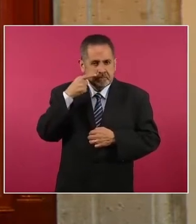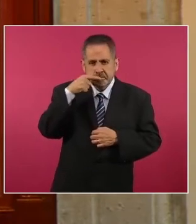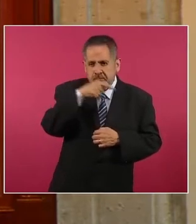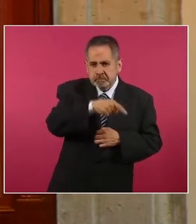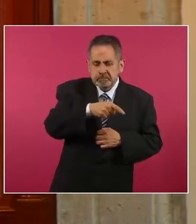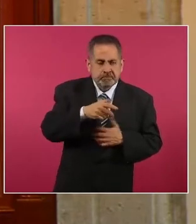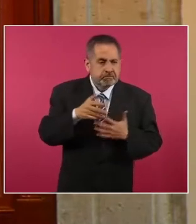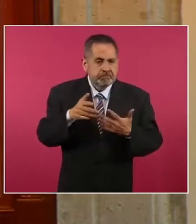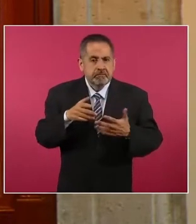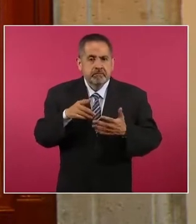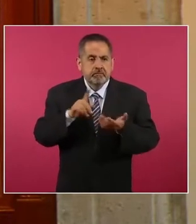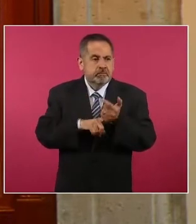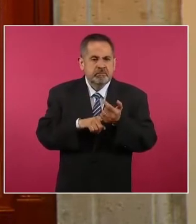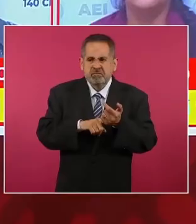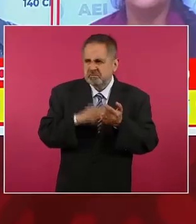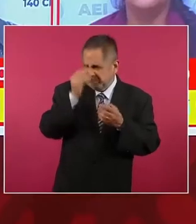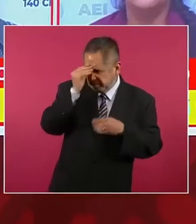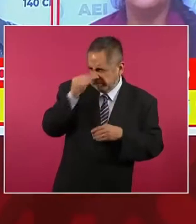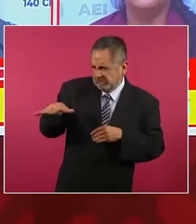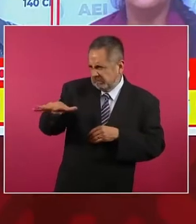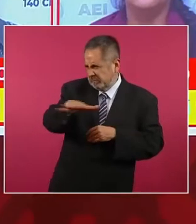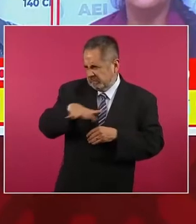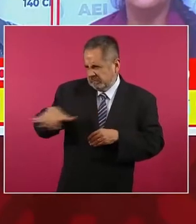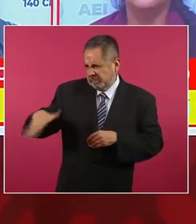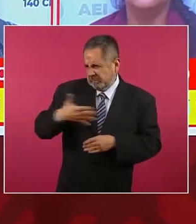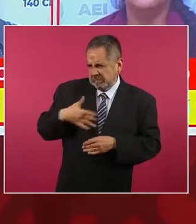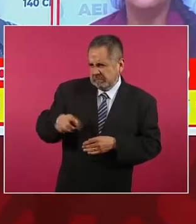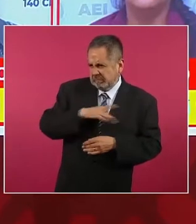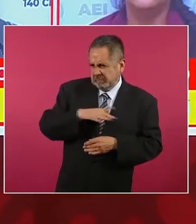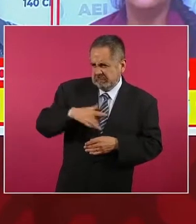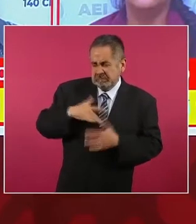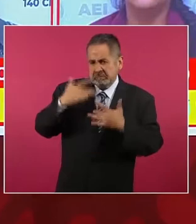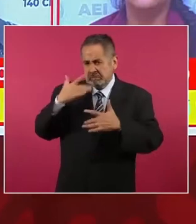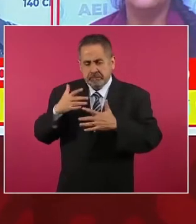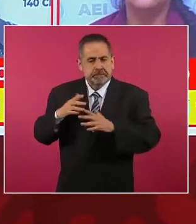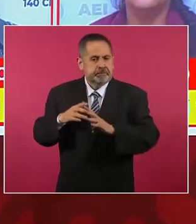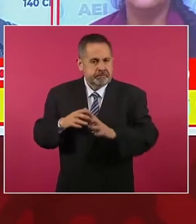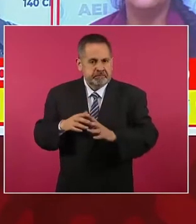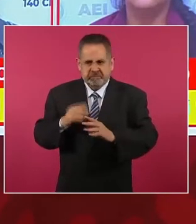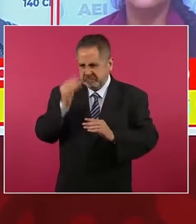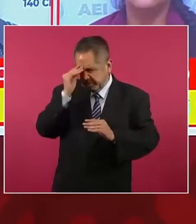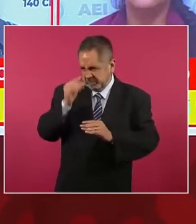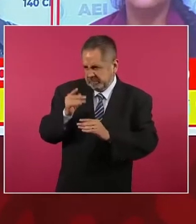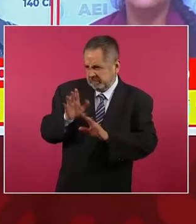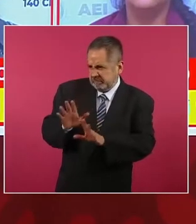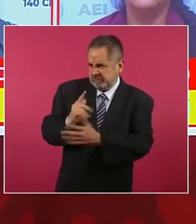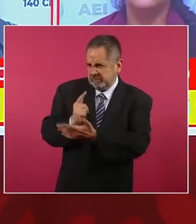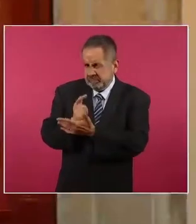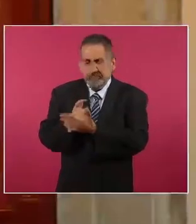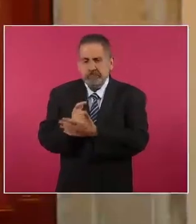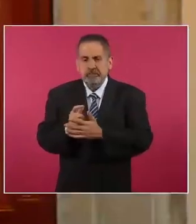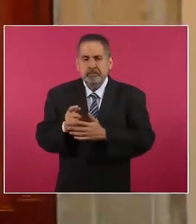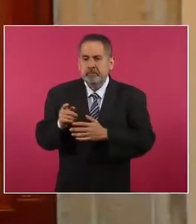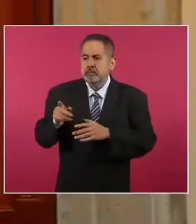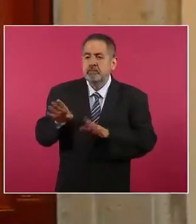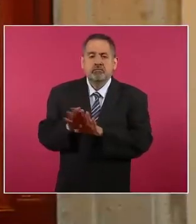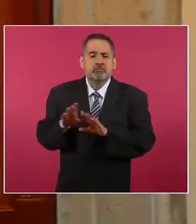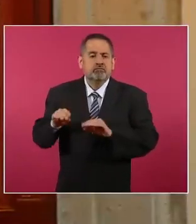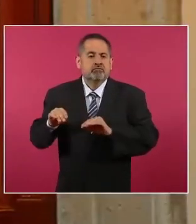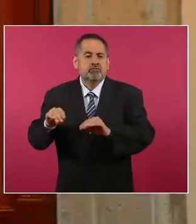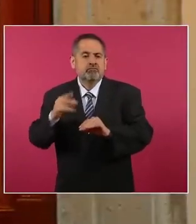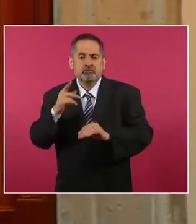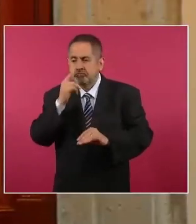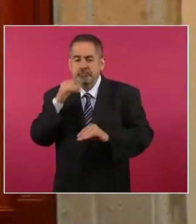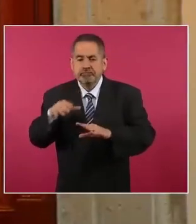generar temor en la sociedad y ocasionar también la obstrucción de operativos de carácter